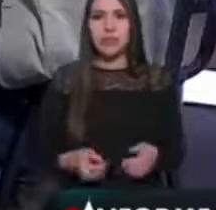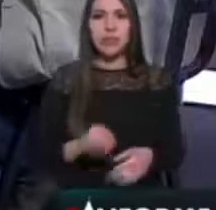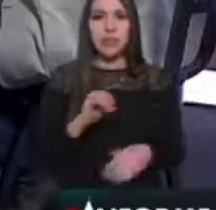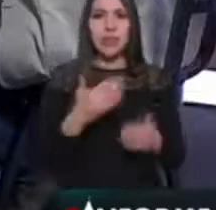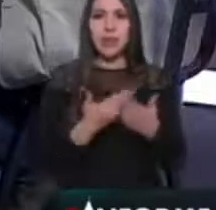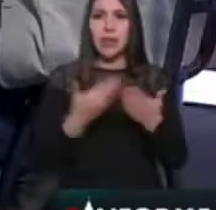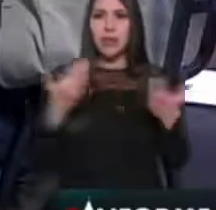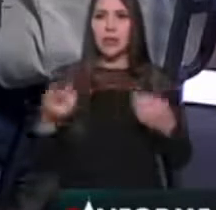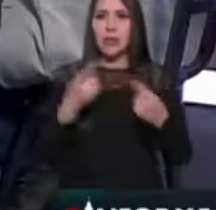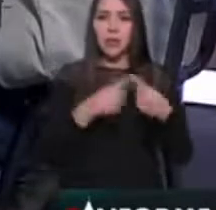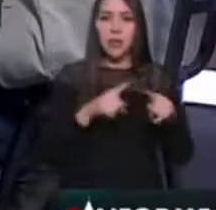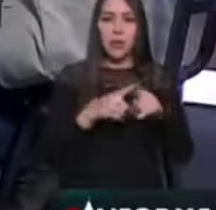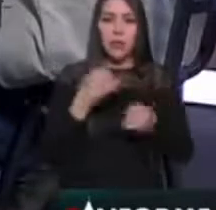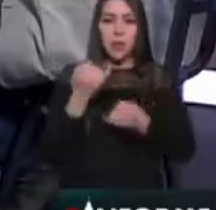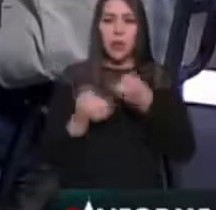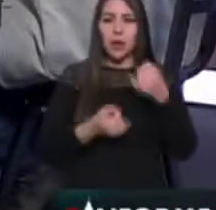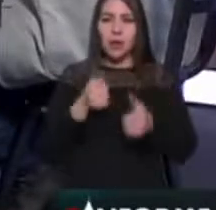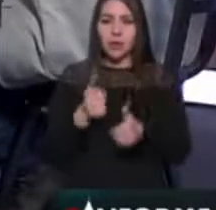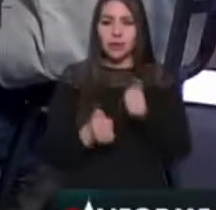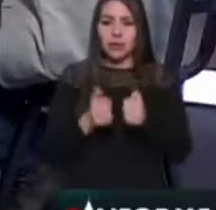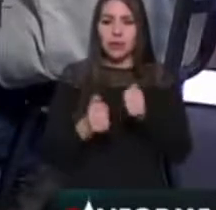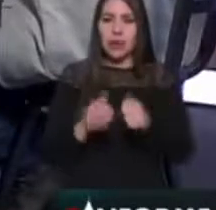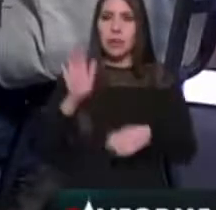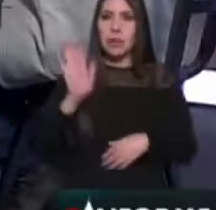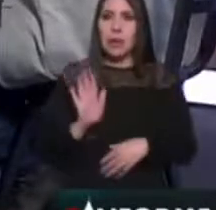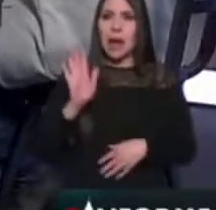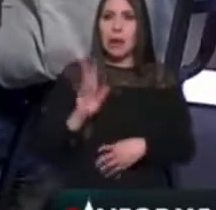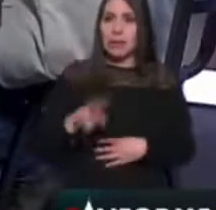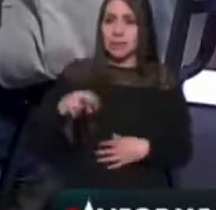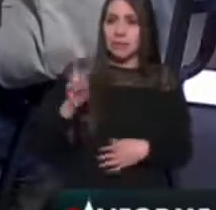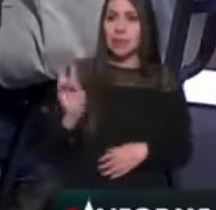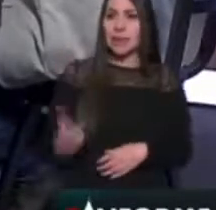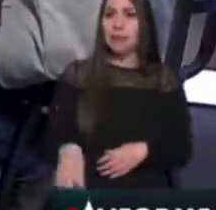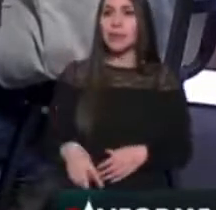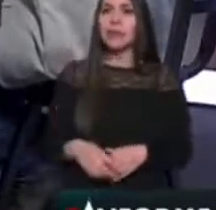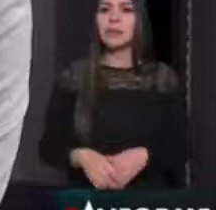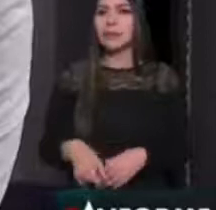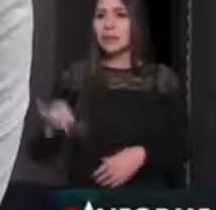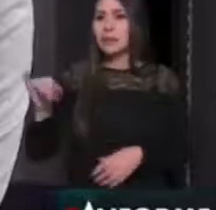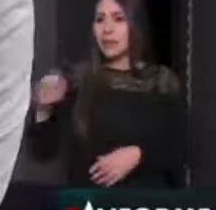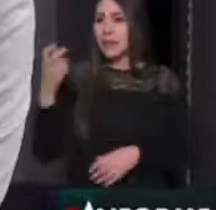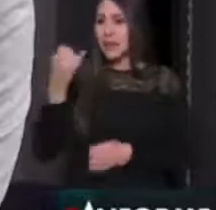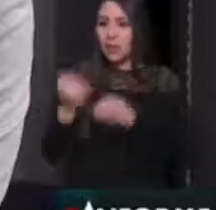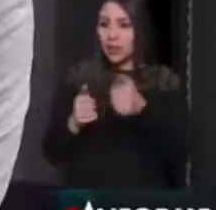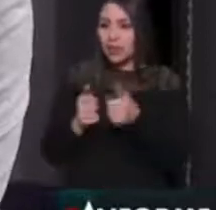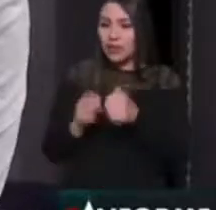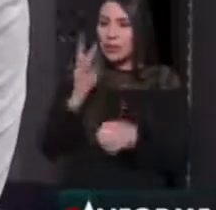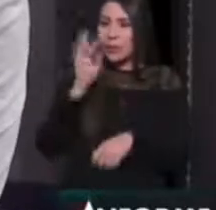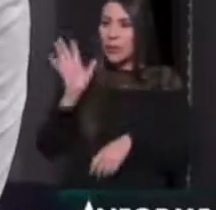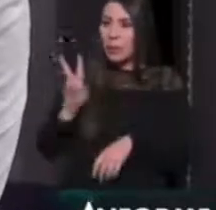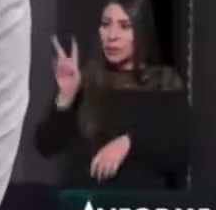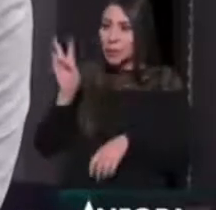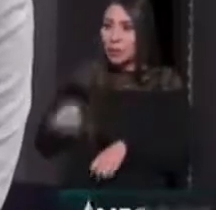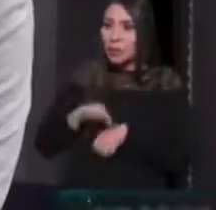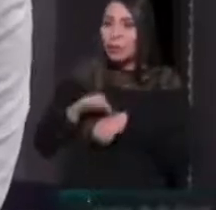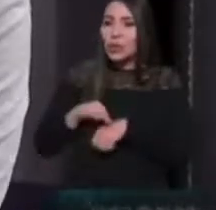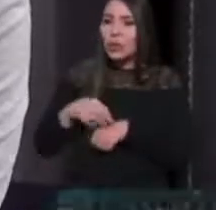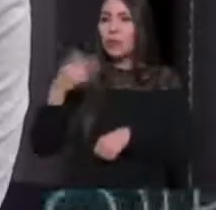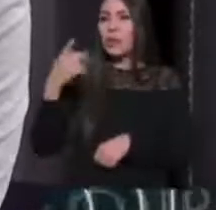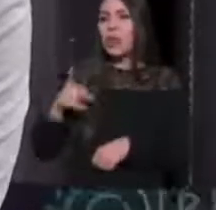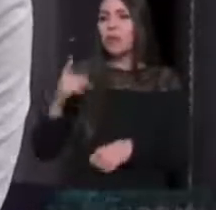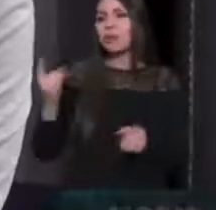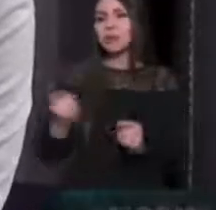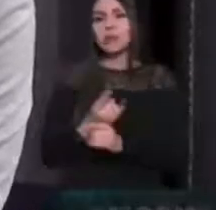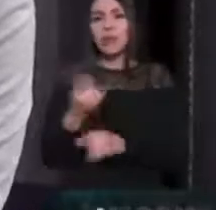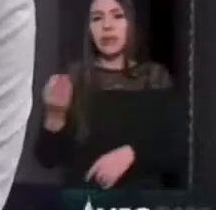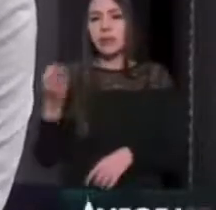como escenarios que se supone que son reales. Exactamente, se ven muy, muy reales, pero resultan falsos. Entonces,